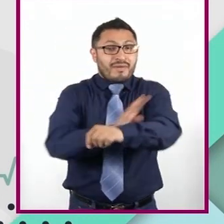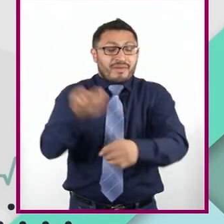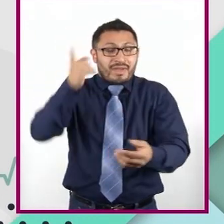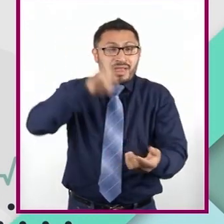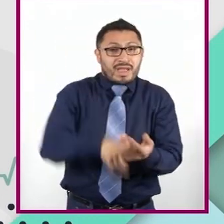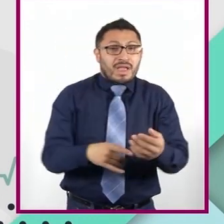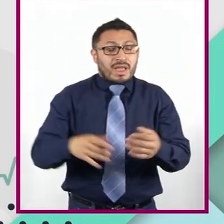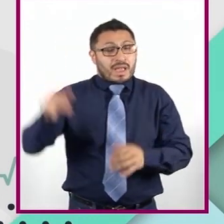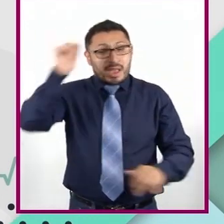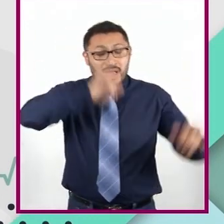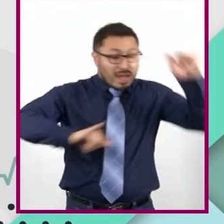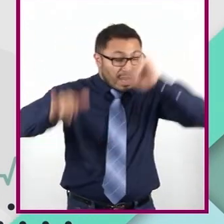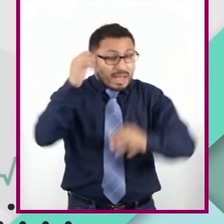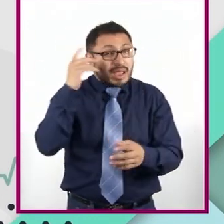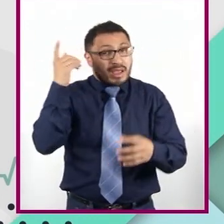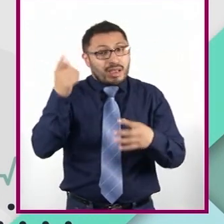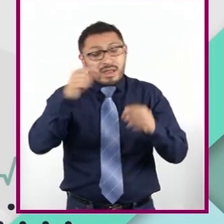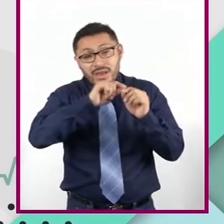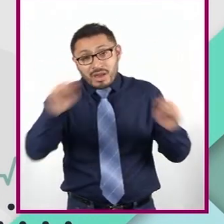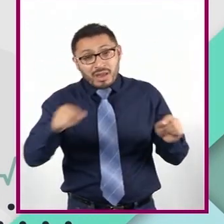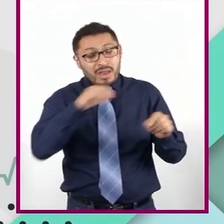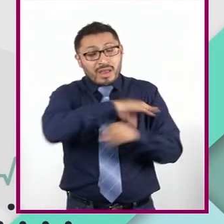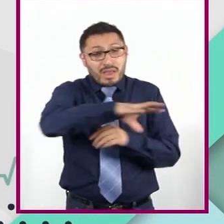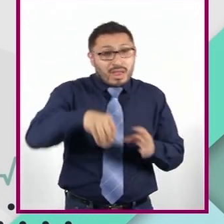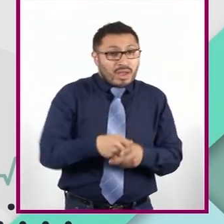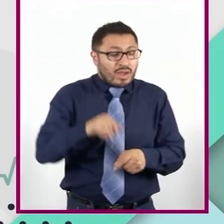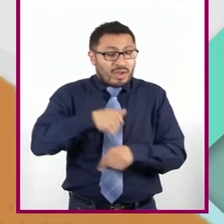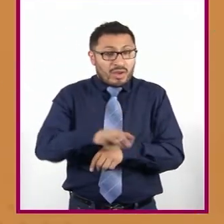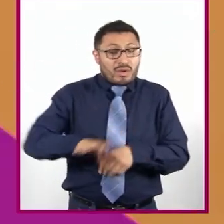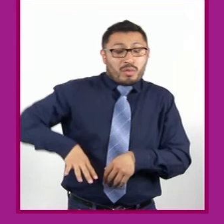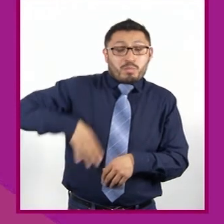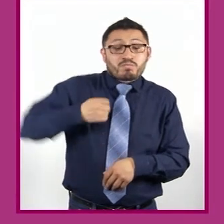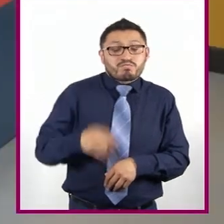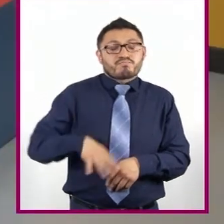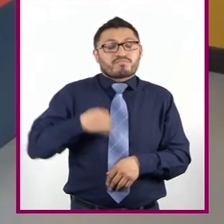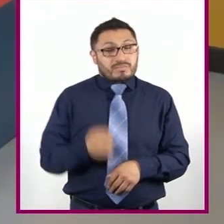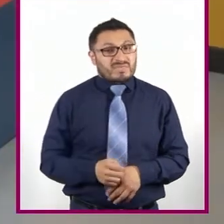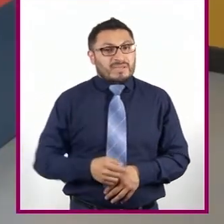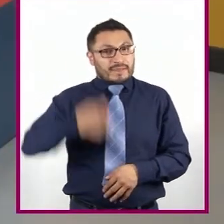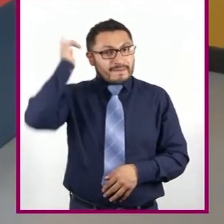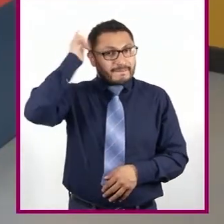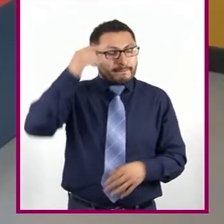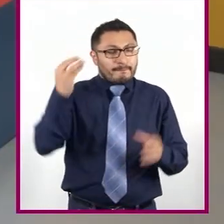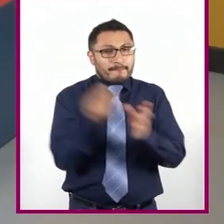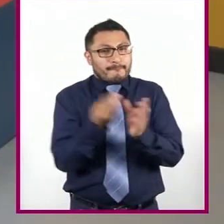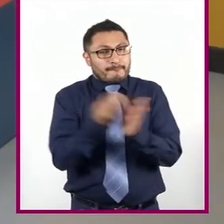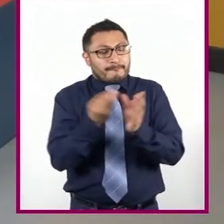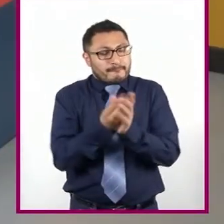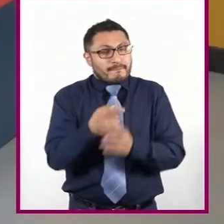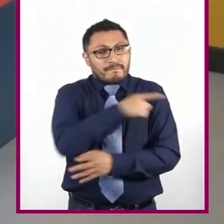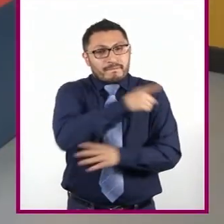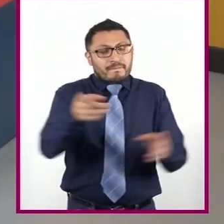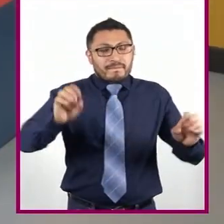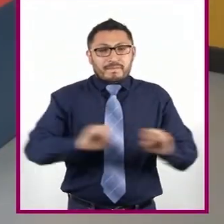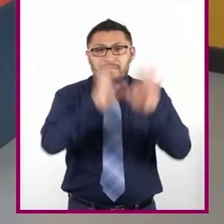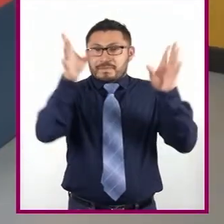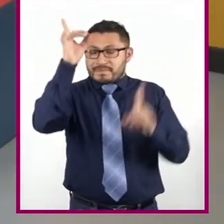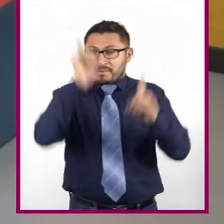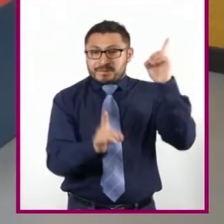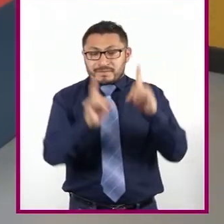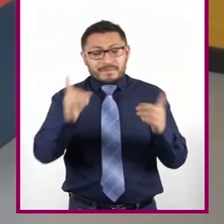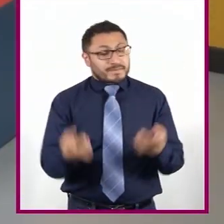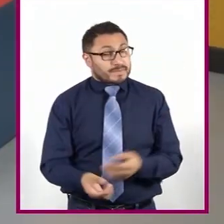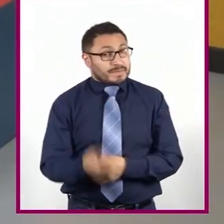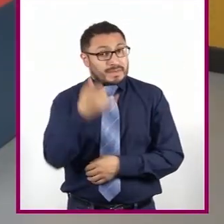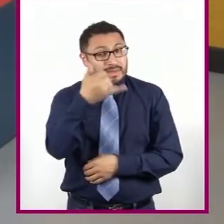el experimento entre el número total de intentos. Esperamos que la sesión les haya aclarado dudas y